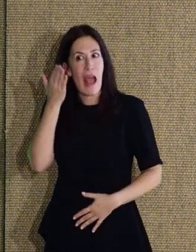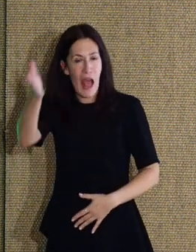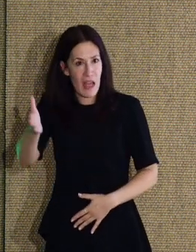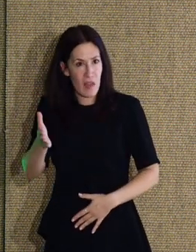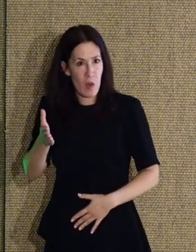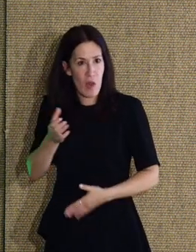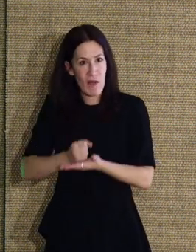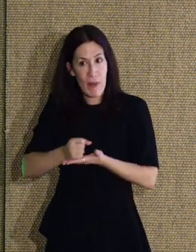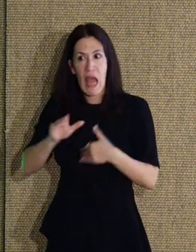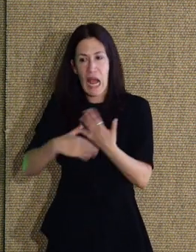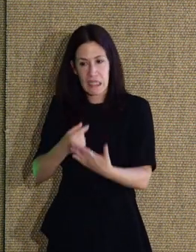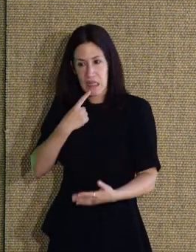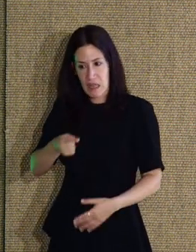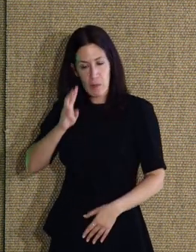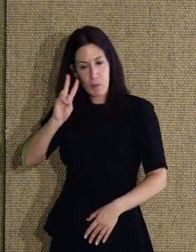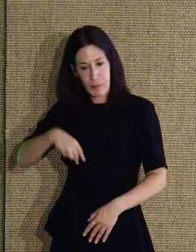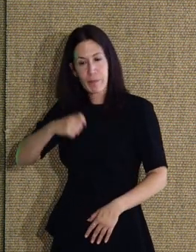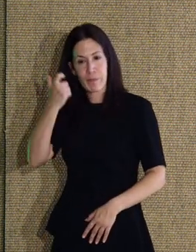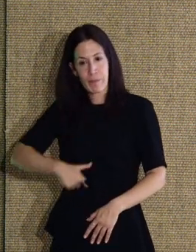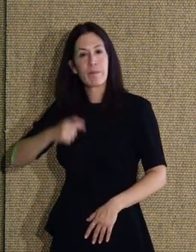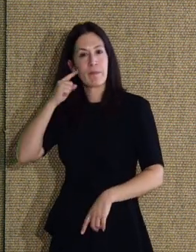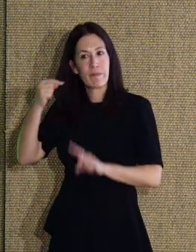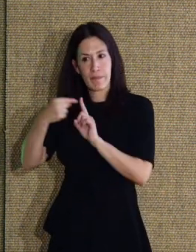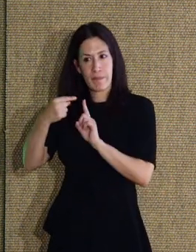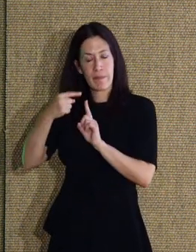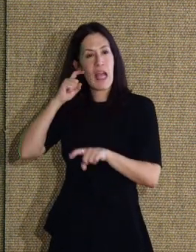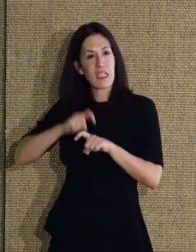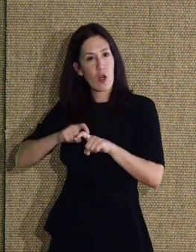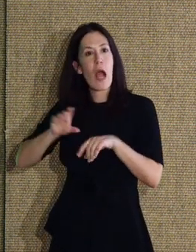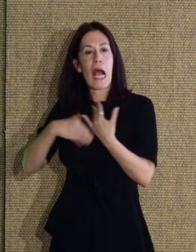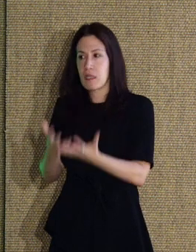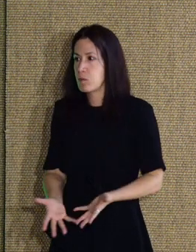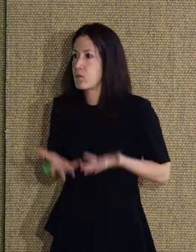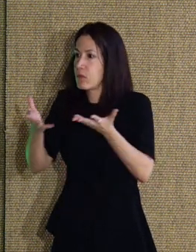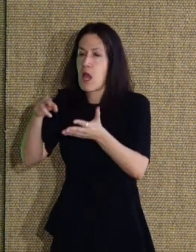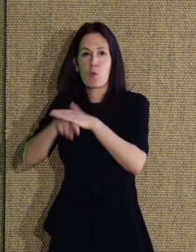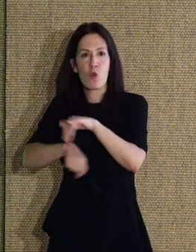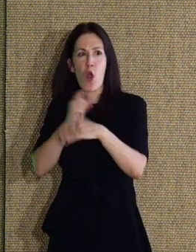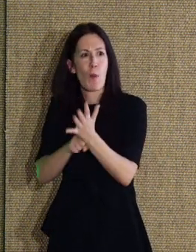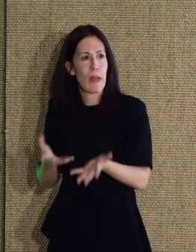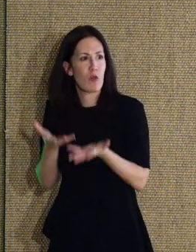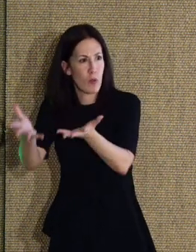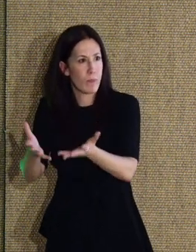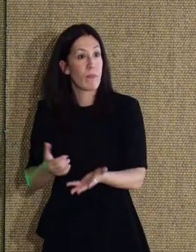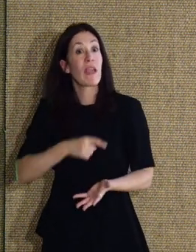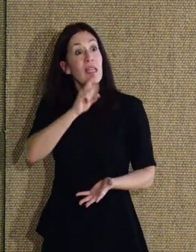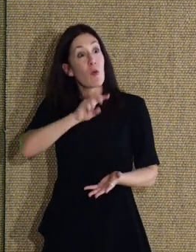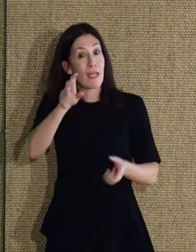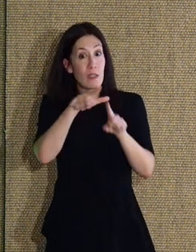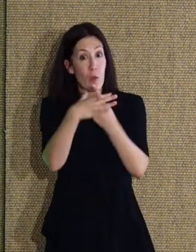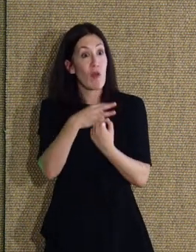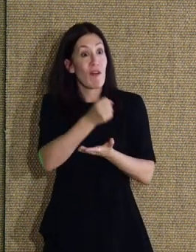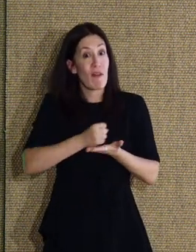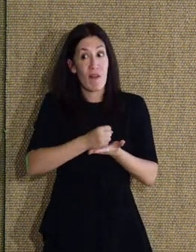se ha identificado como víctima de violencia psicológica y se han puesto los recursos en su mano ha habido otro caso en el que en una